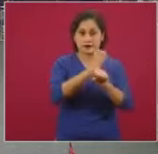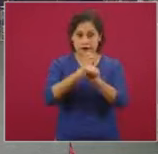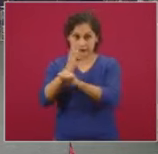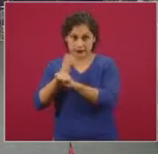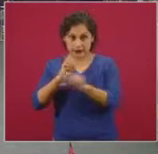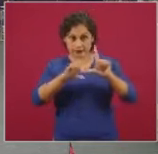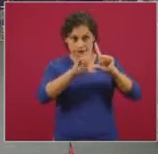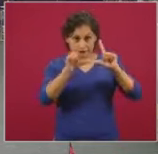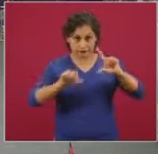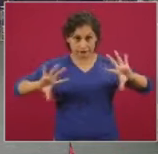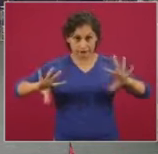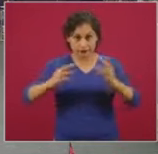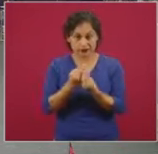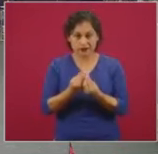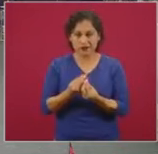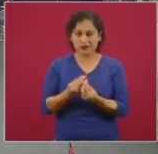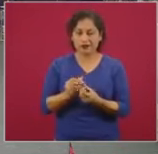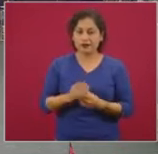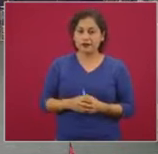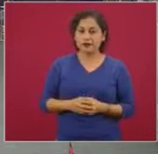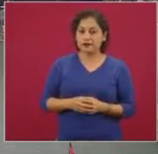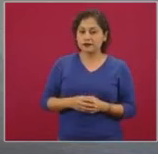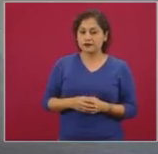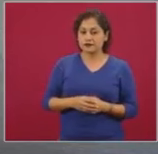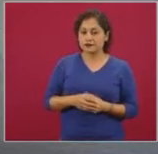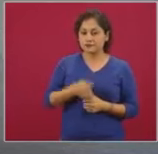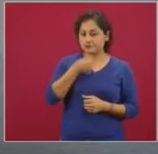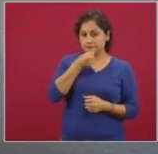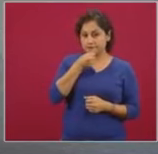Adelante. ¿Perdón?